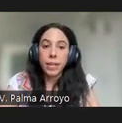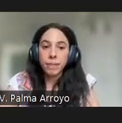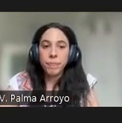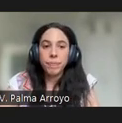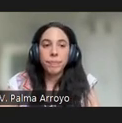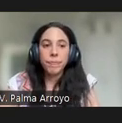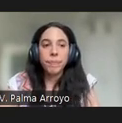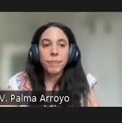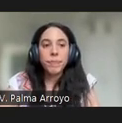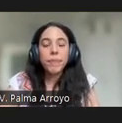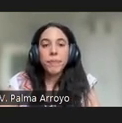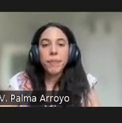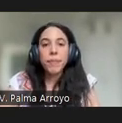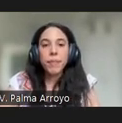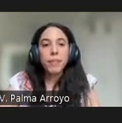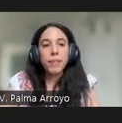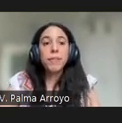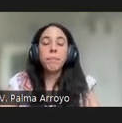Ahora,